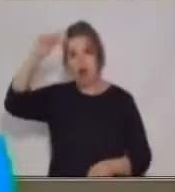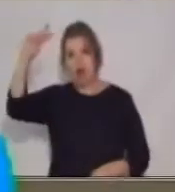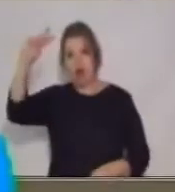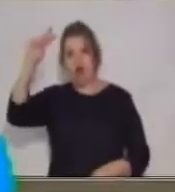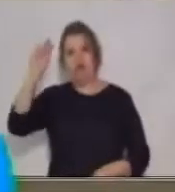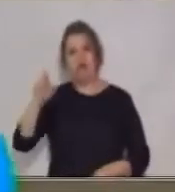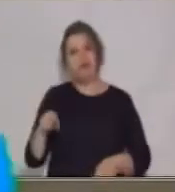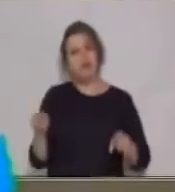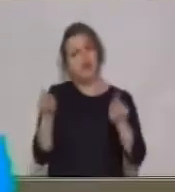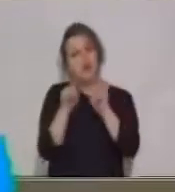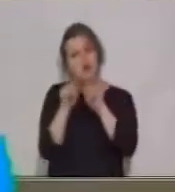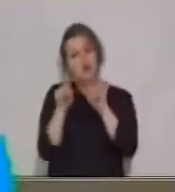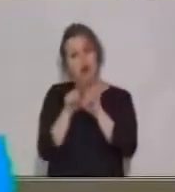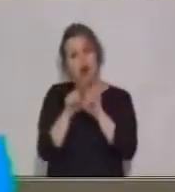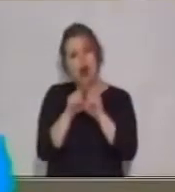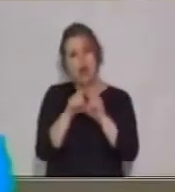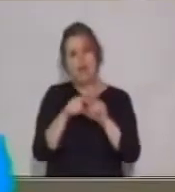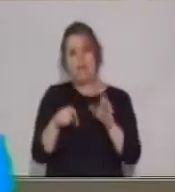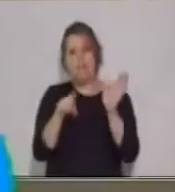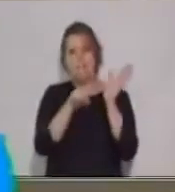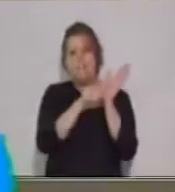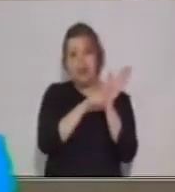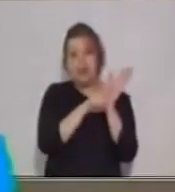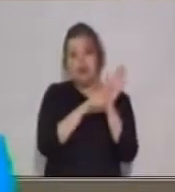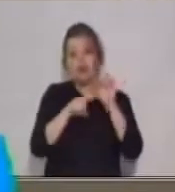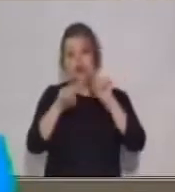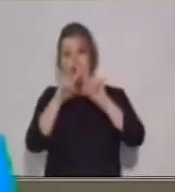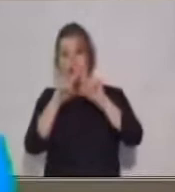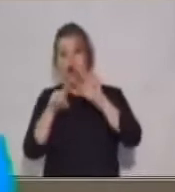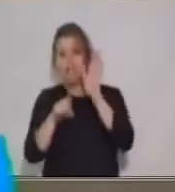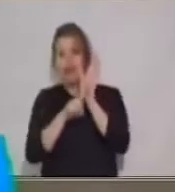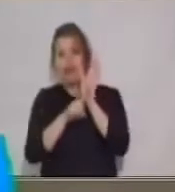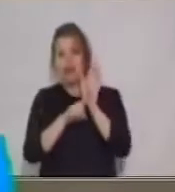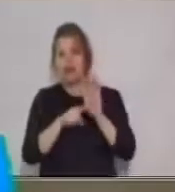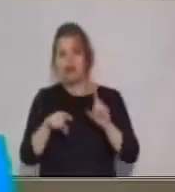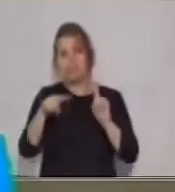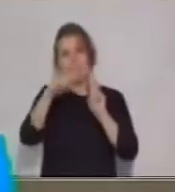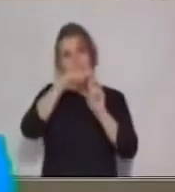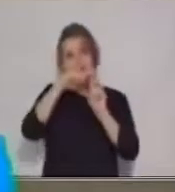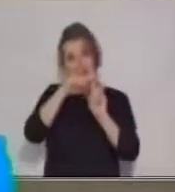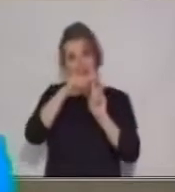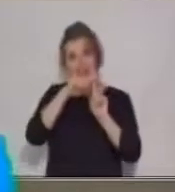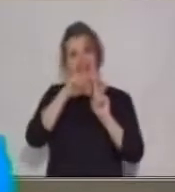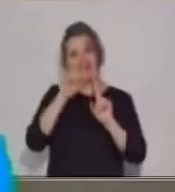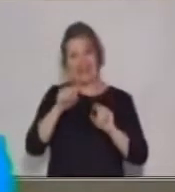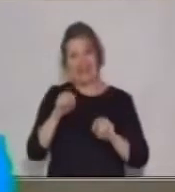va a ser igual, menos por menos, más 8 por 2, 16.